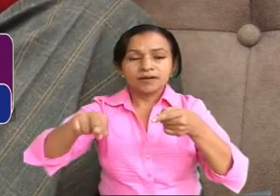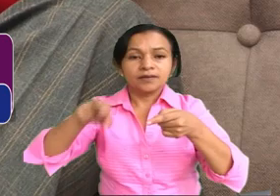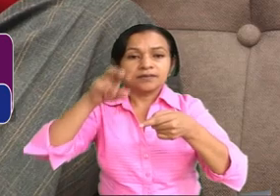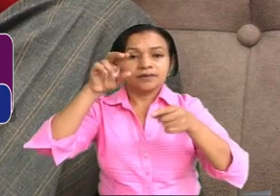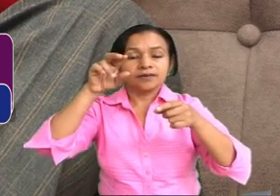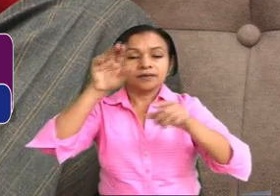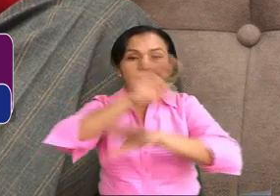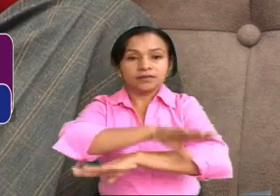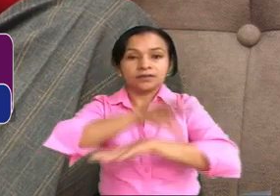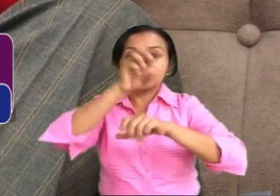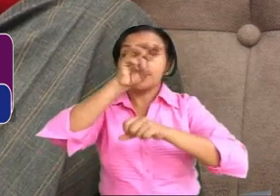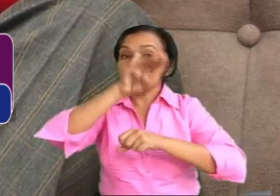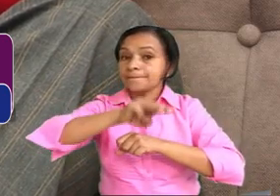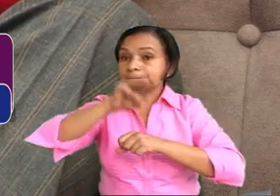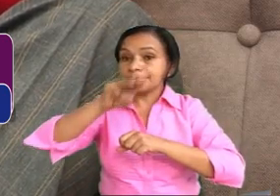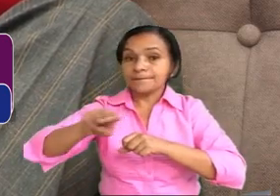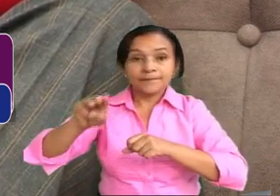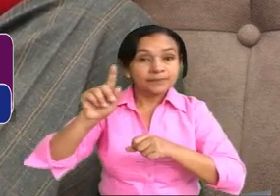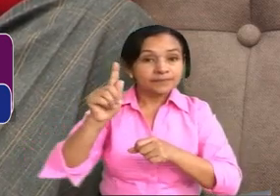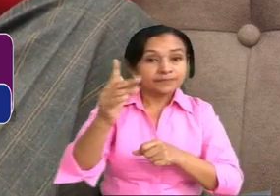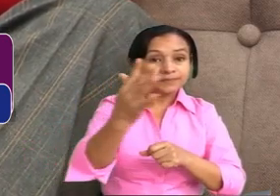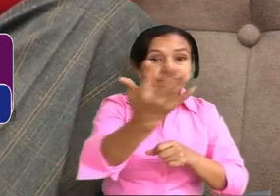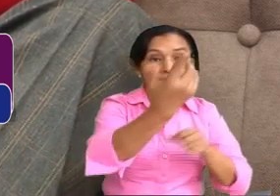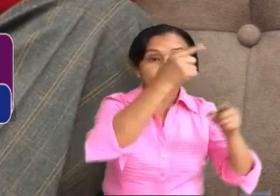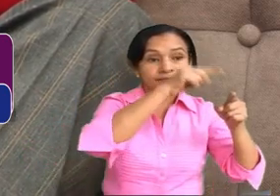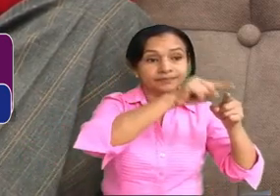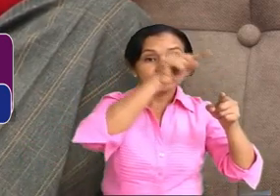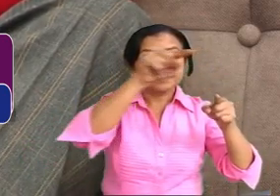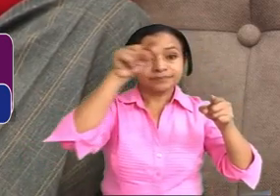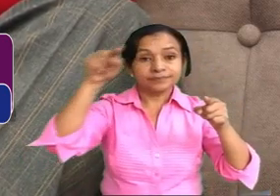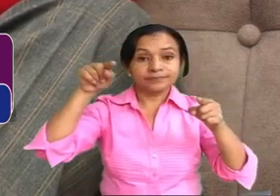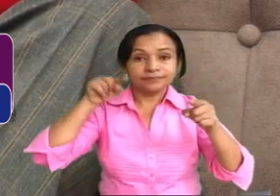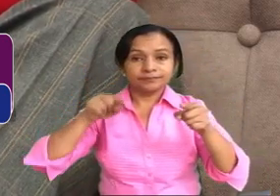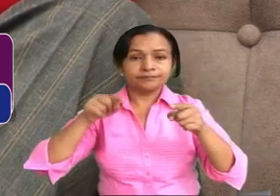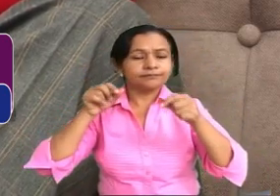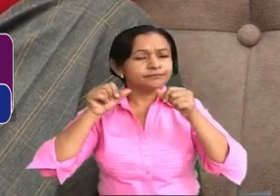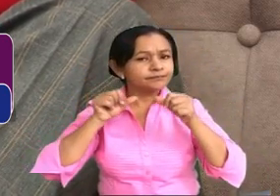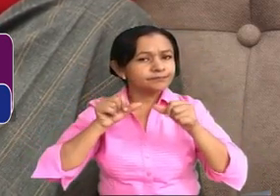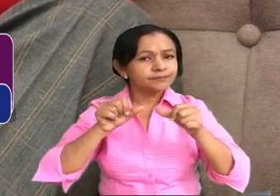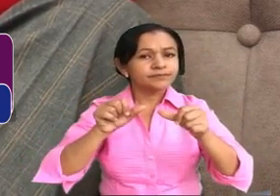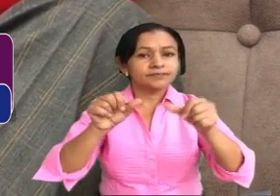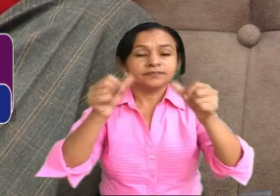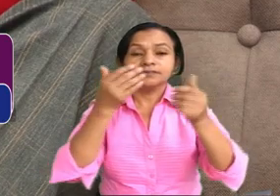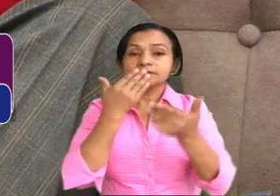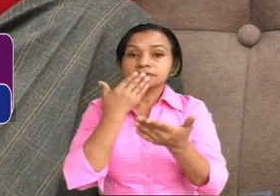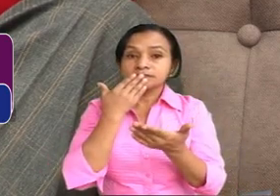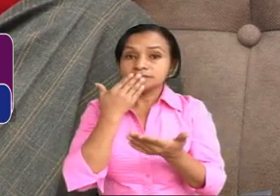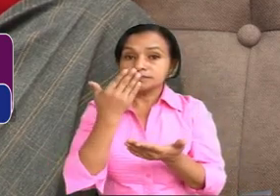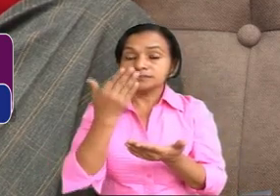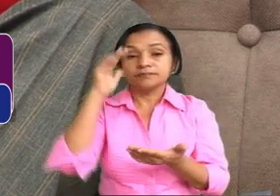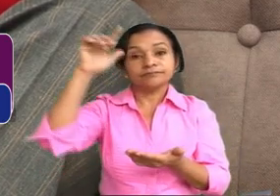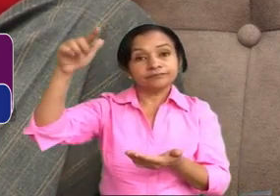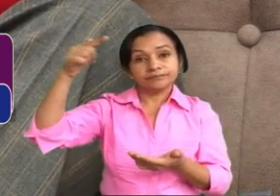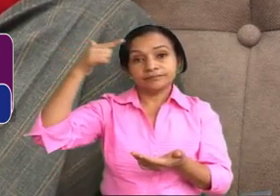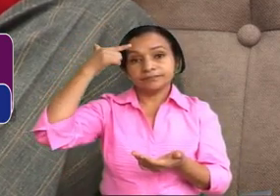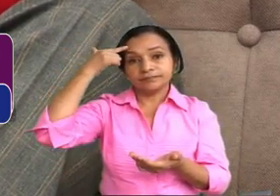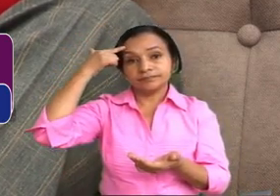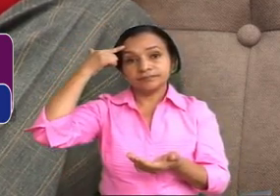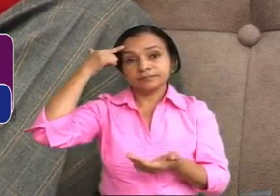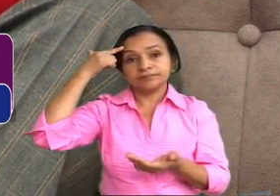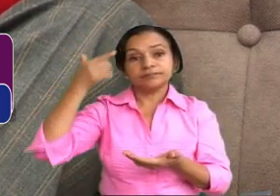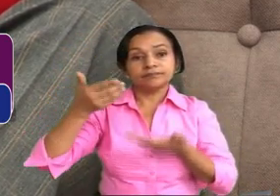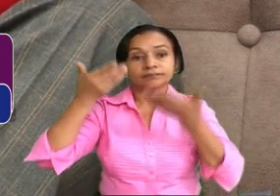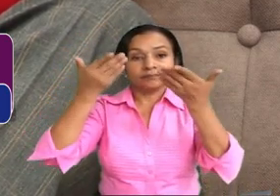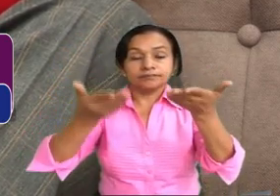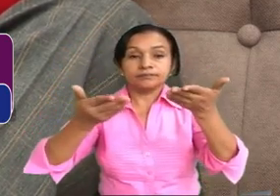Matagalpa. Todo esto nosotros hemos venido a través de este buen gobierno y la restitución, porque esto es